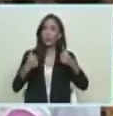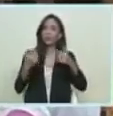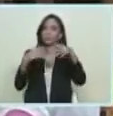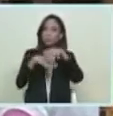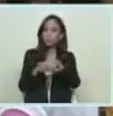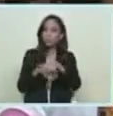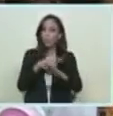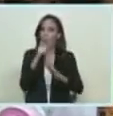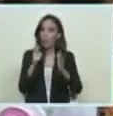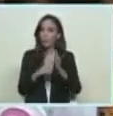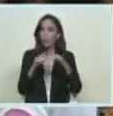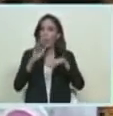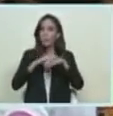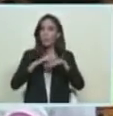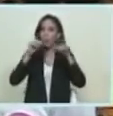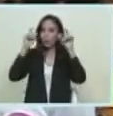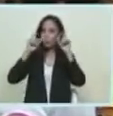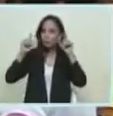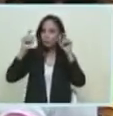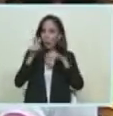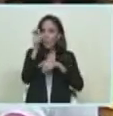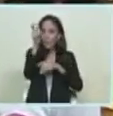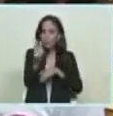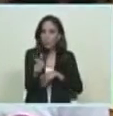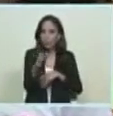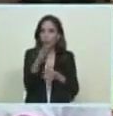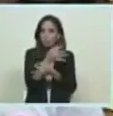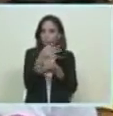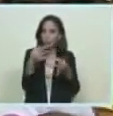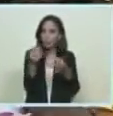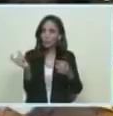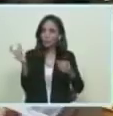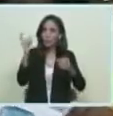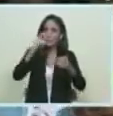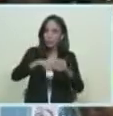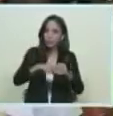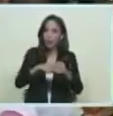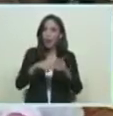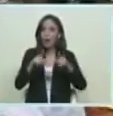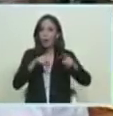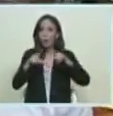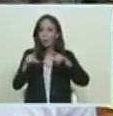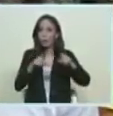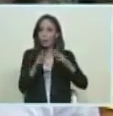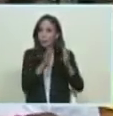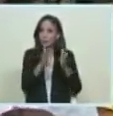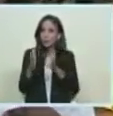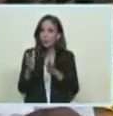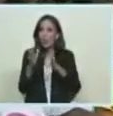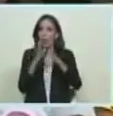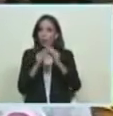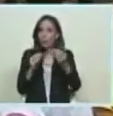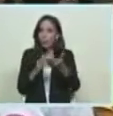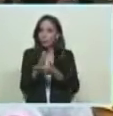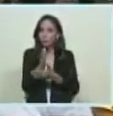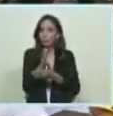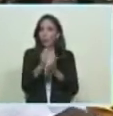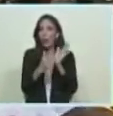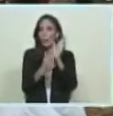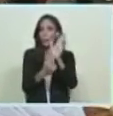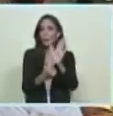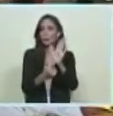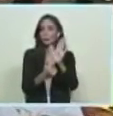ya que para formar republicanos, para formar nuevos trabajadores que se van a encargar de ir hacia la transición de un